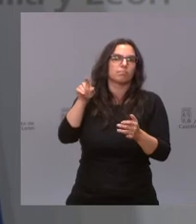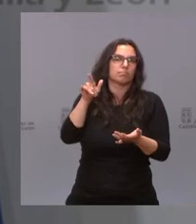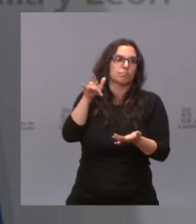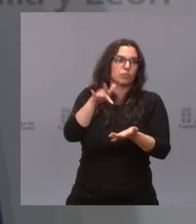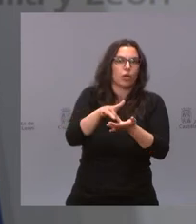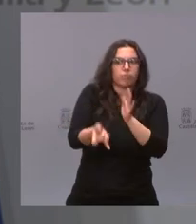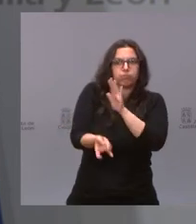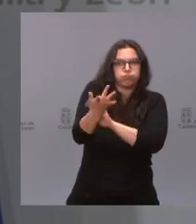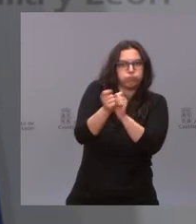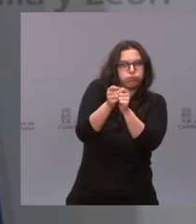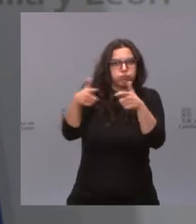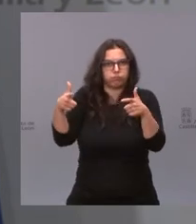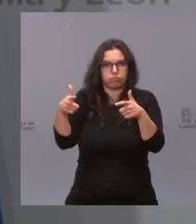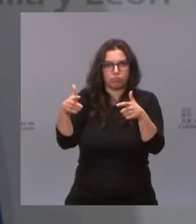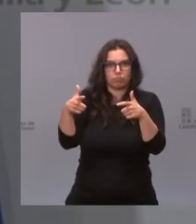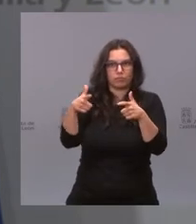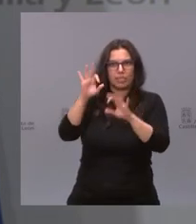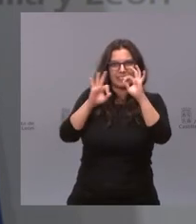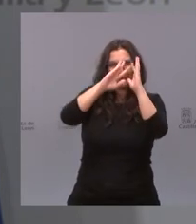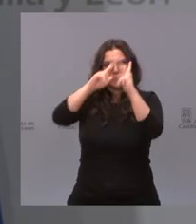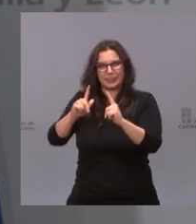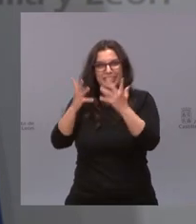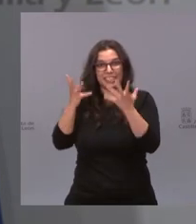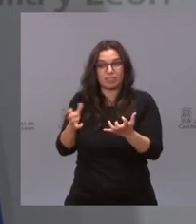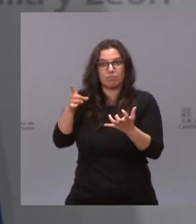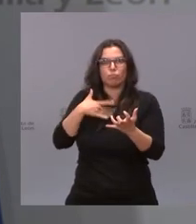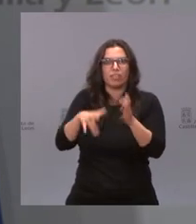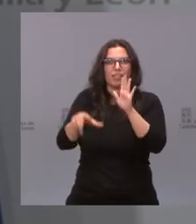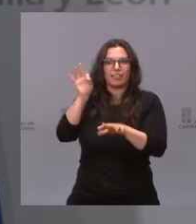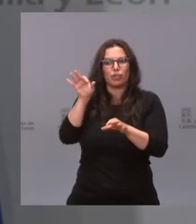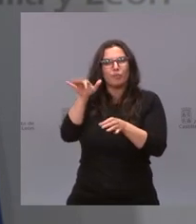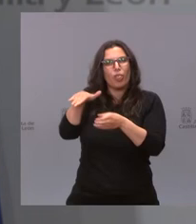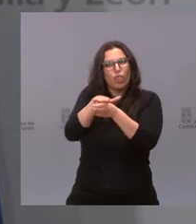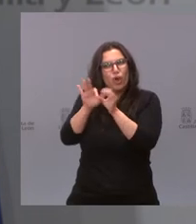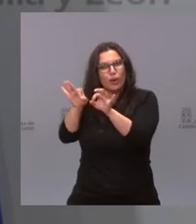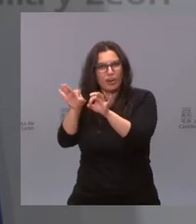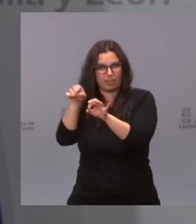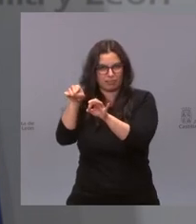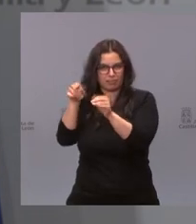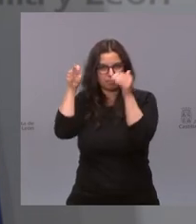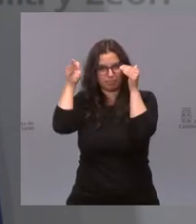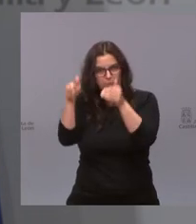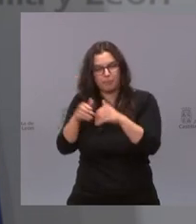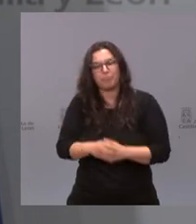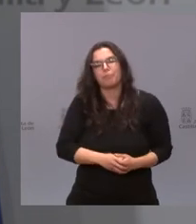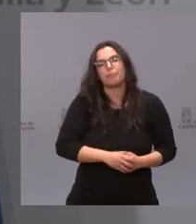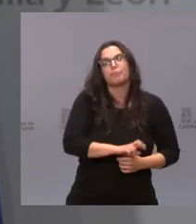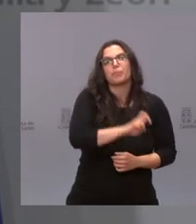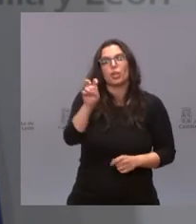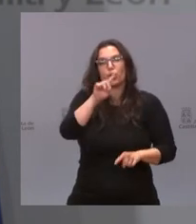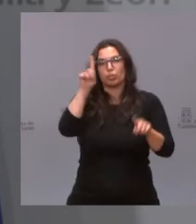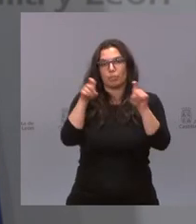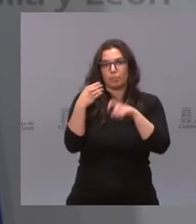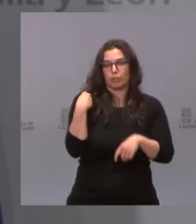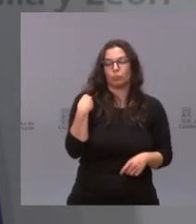un brote de una incidencia alta, tomar una decisión localizada. Y con respecto al otro asunto, en